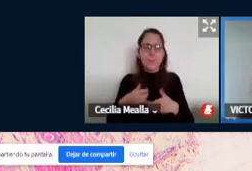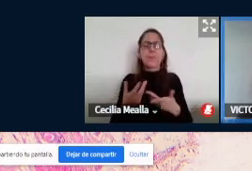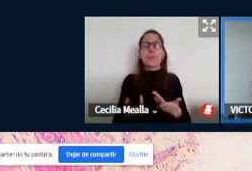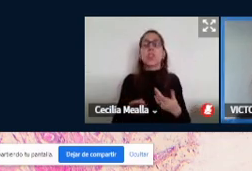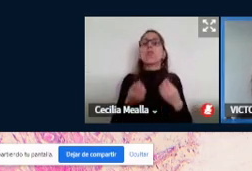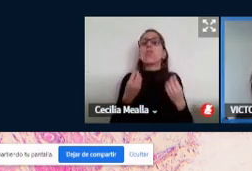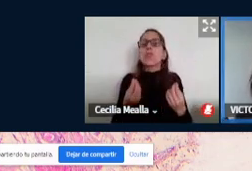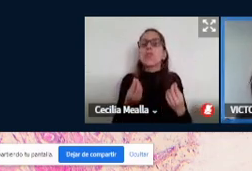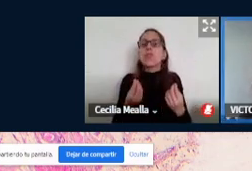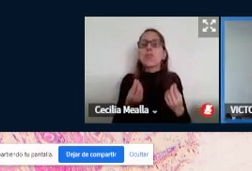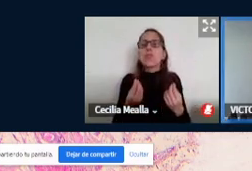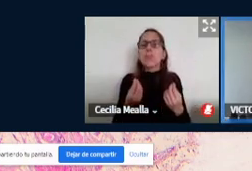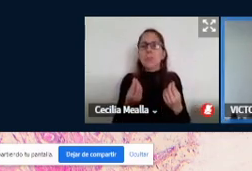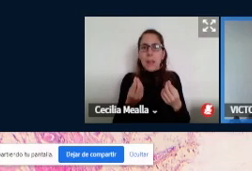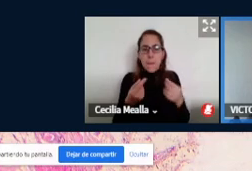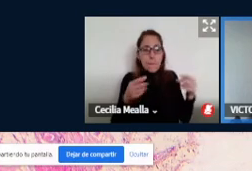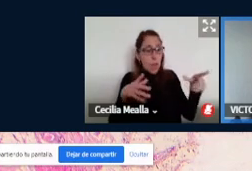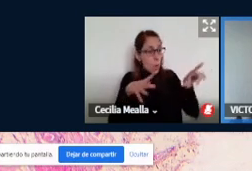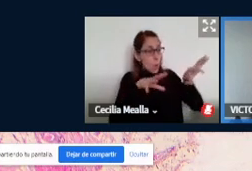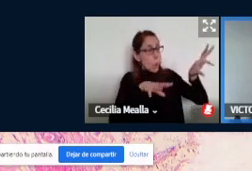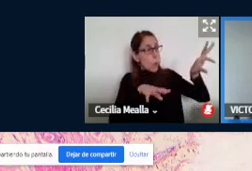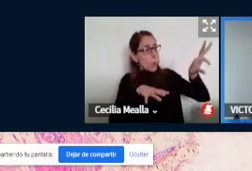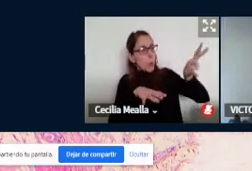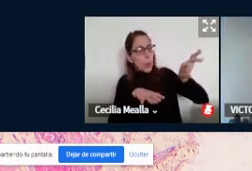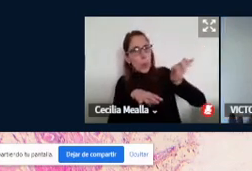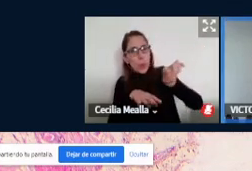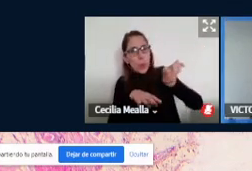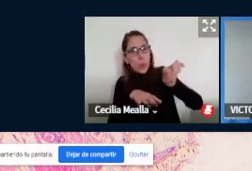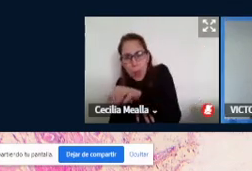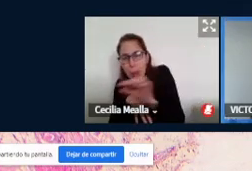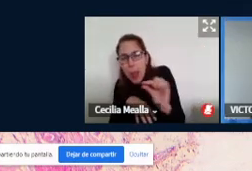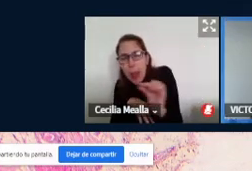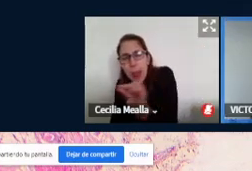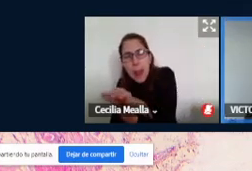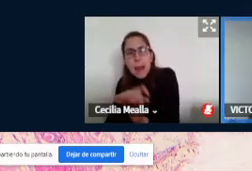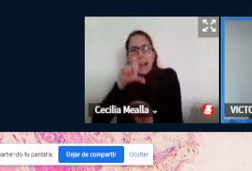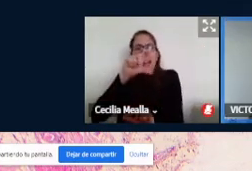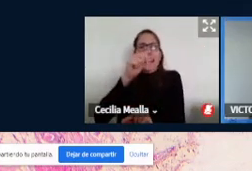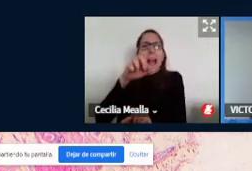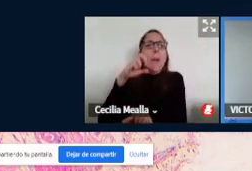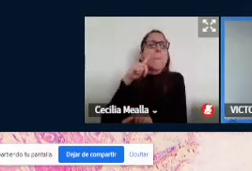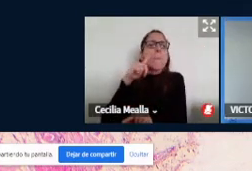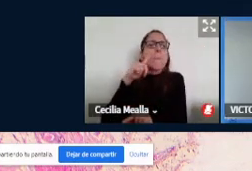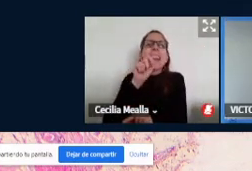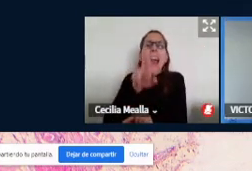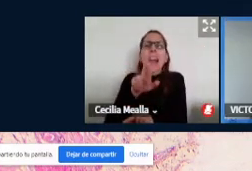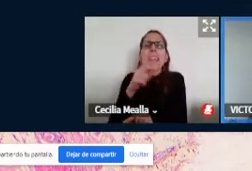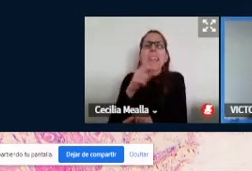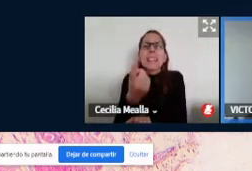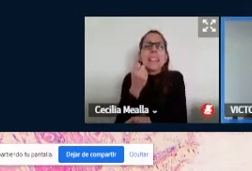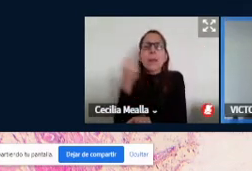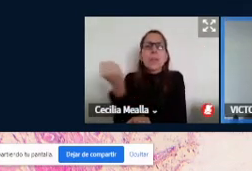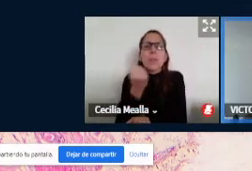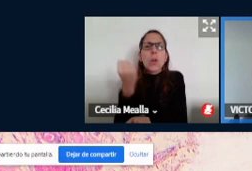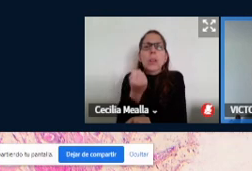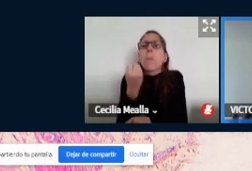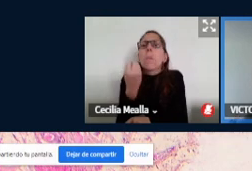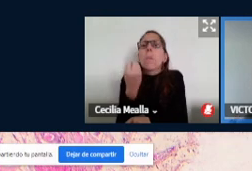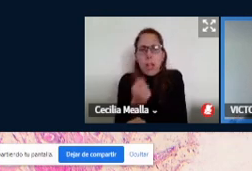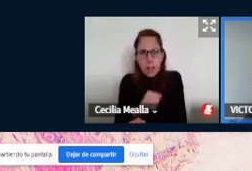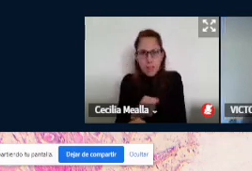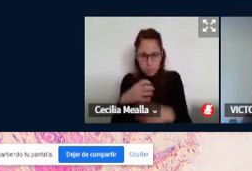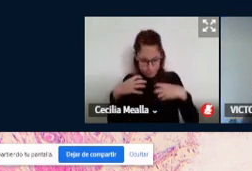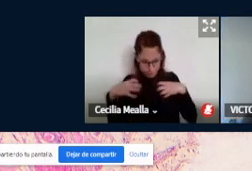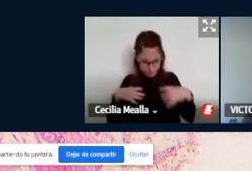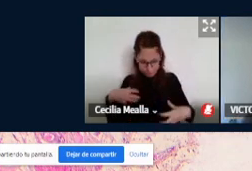¿Para qué llegamos? ¿Qué pasa en el capilar? ¿Se acuerdan? ¿Qué es lo que sucede en un capilar? ¿Por qué necesitamos llevar sangre a todos los